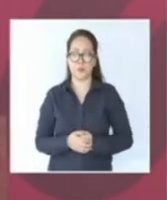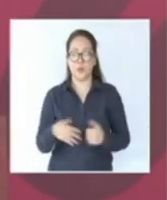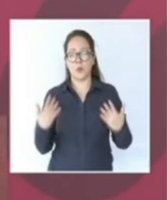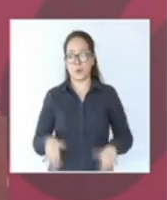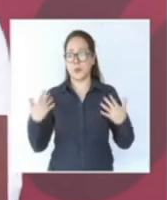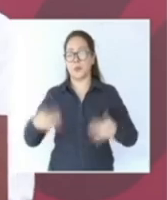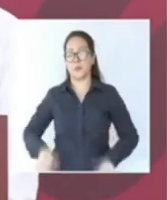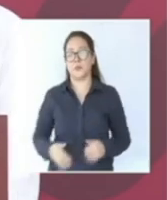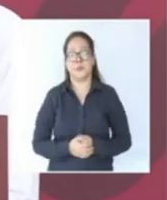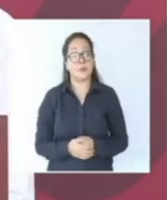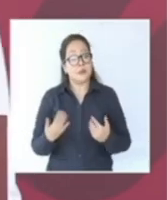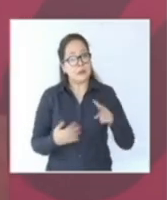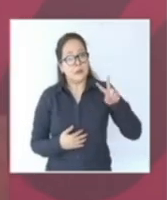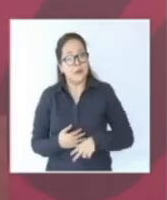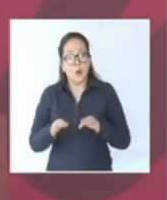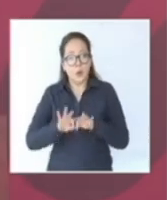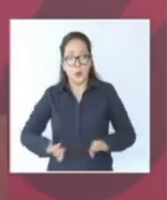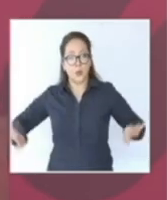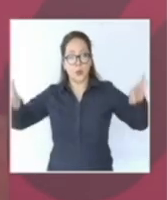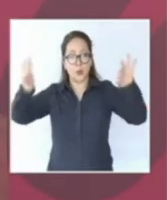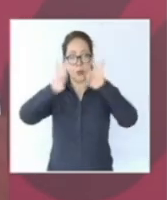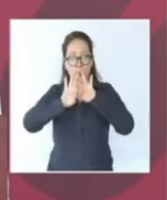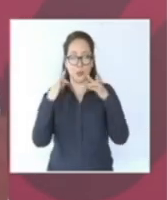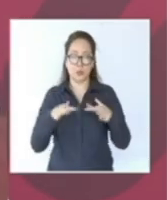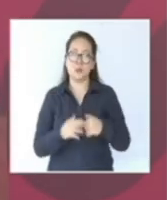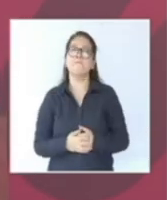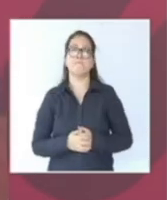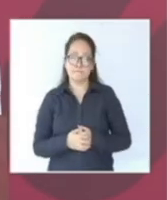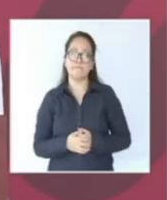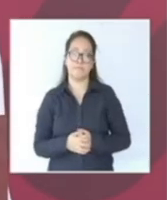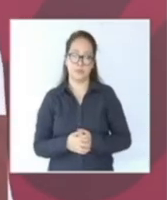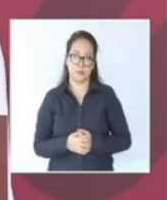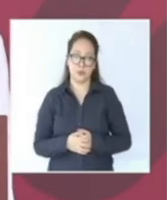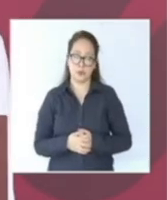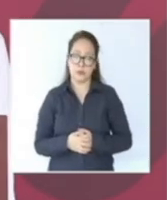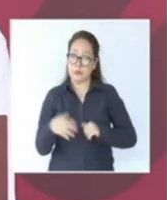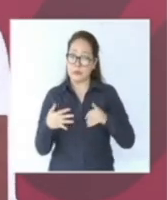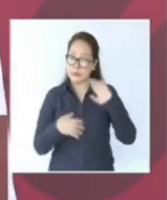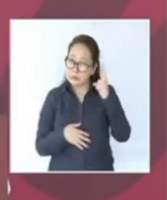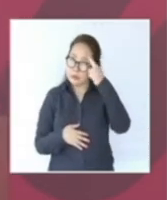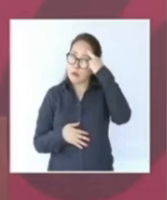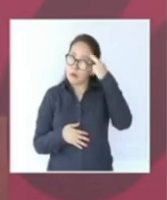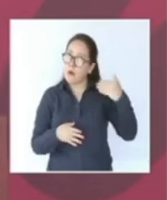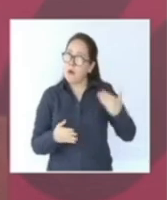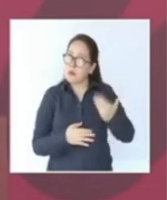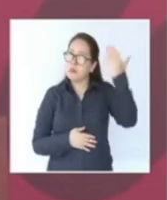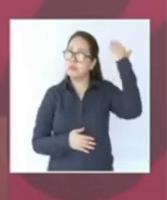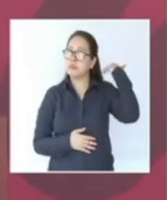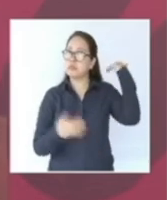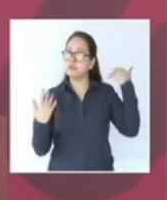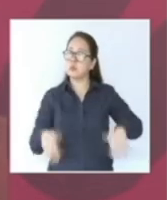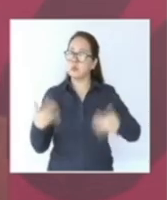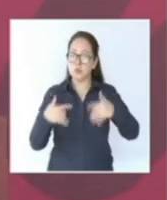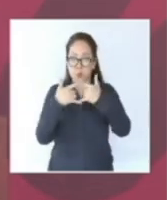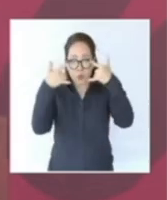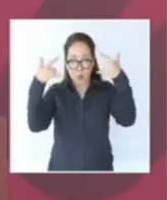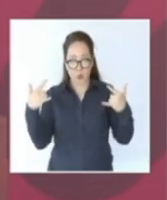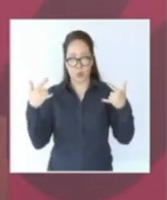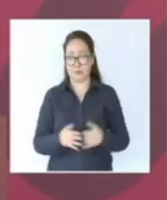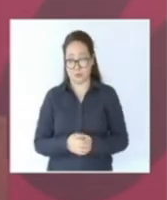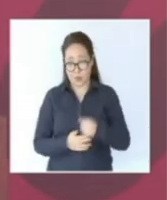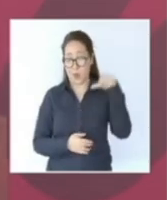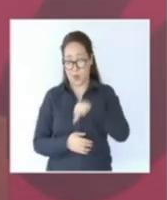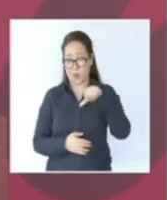es muy importante recordar fechas históricas como la que nos